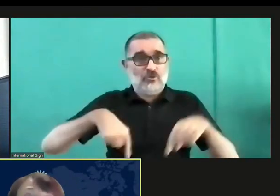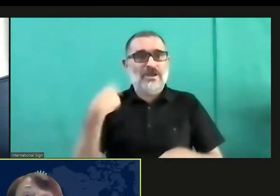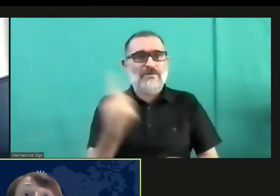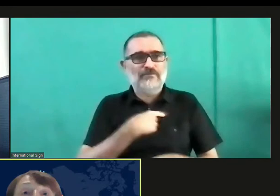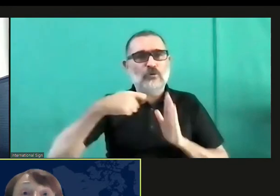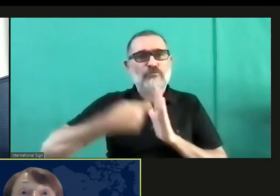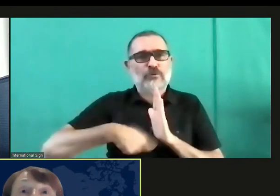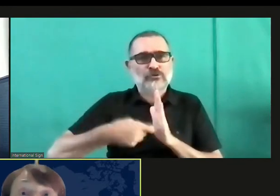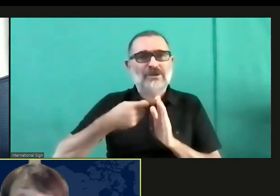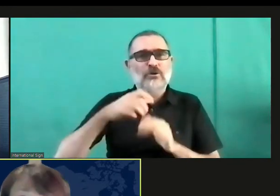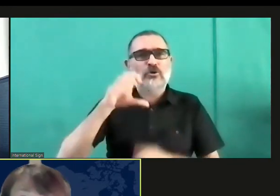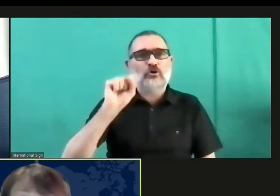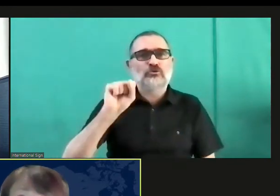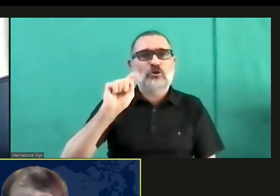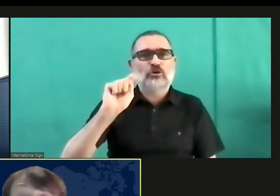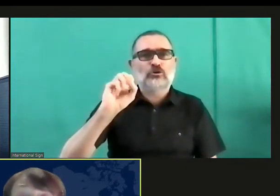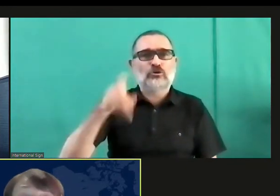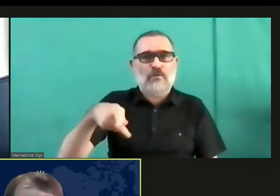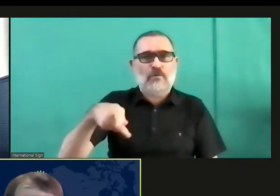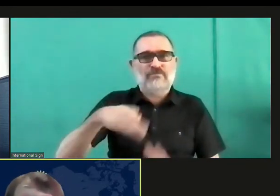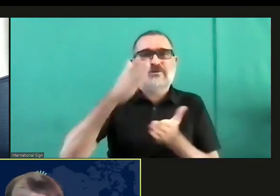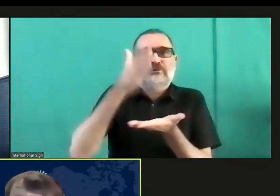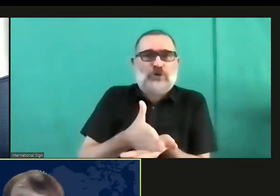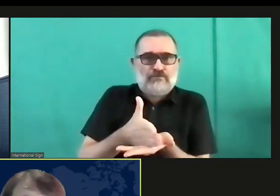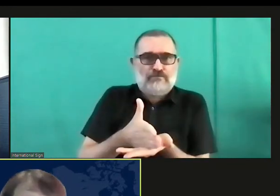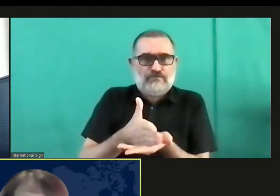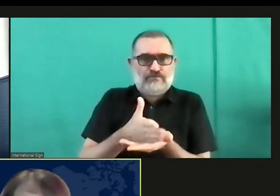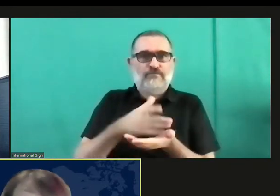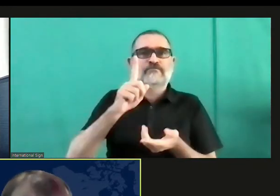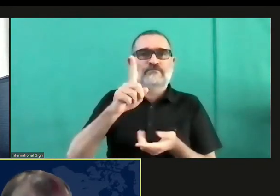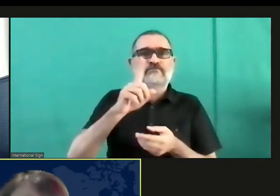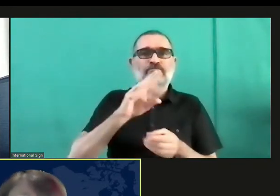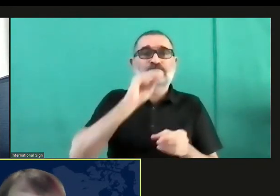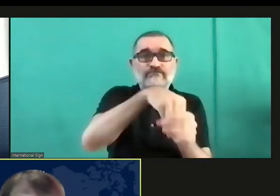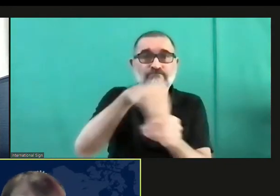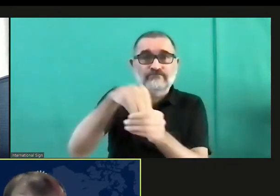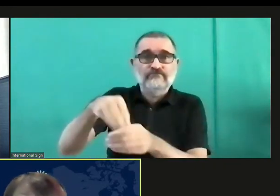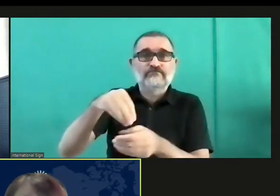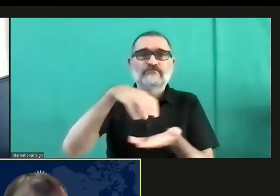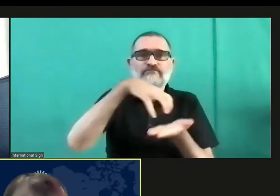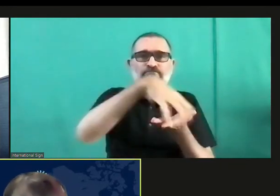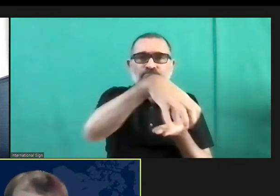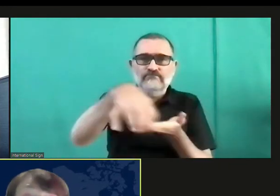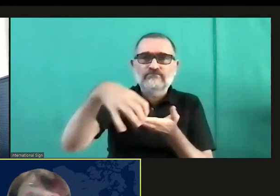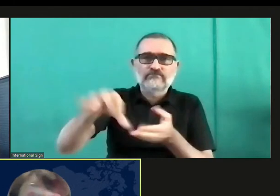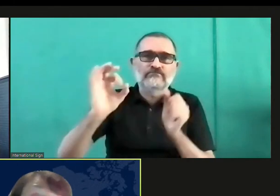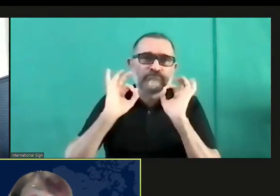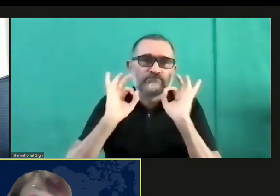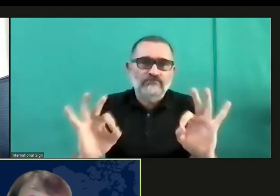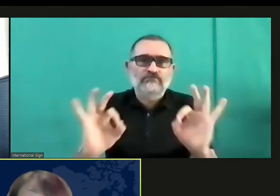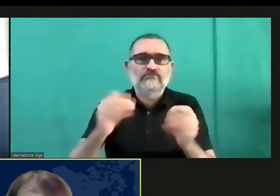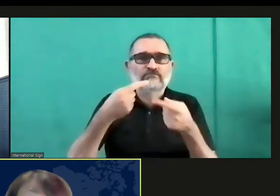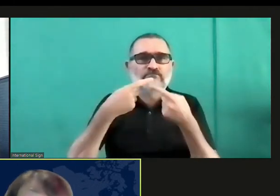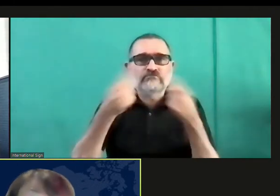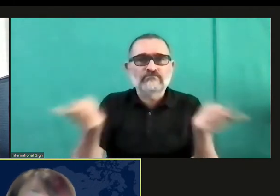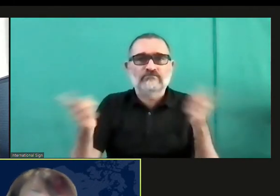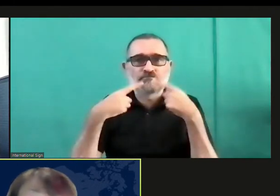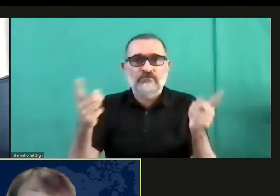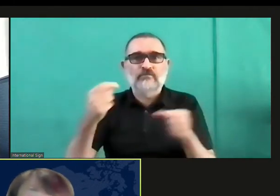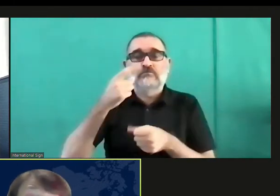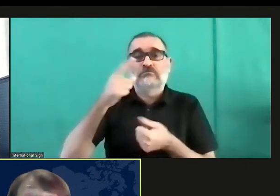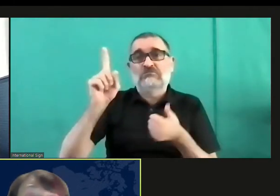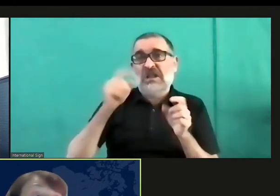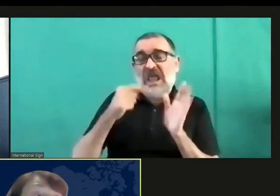hay una oportunidad pero eso sí en muchas situaciones no tenemos muchos países en la